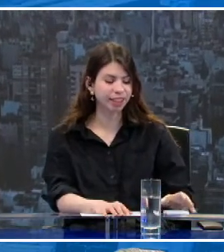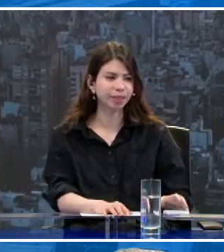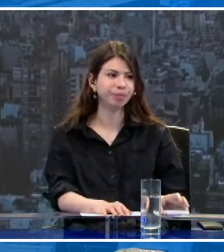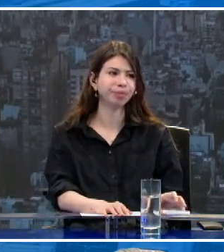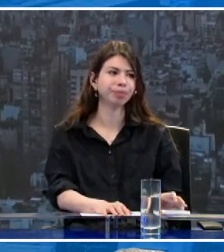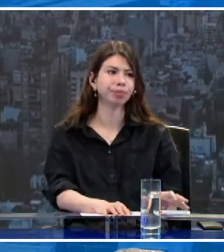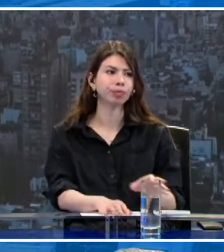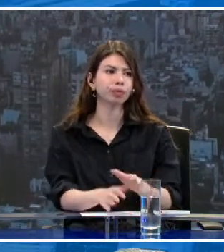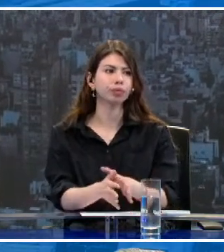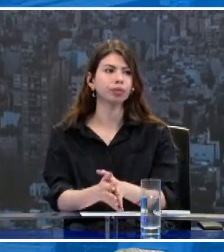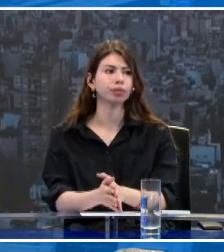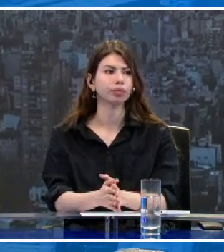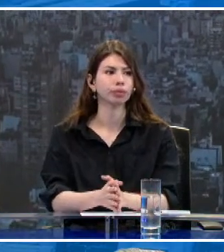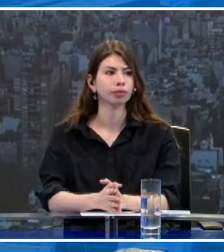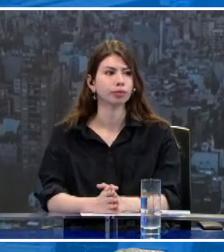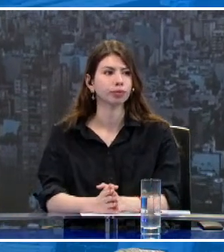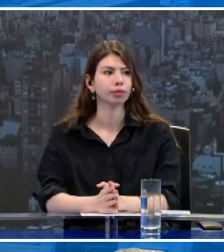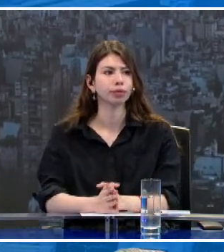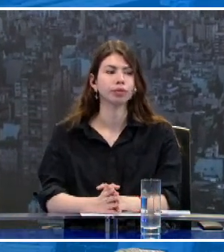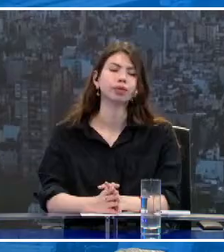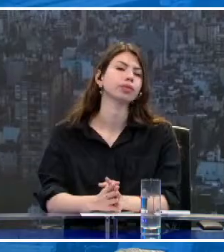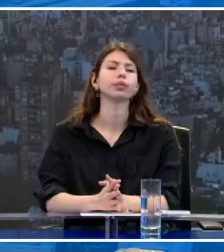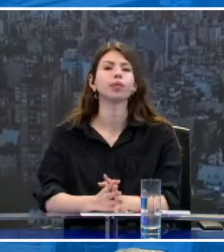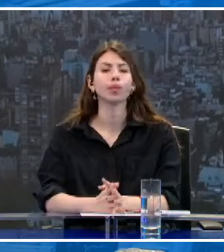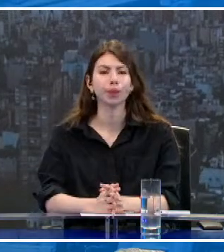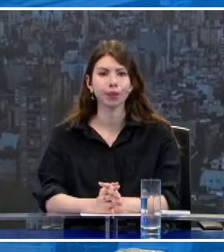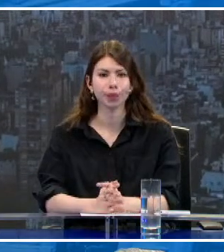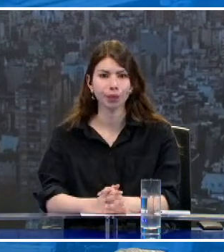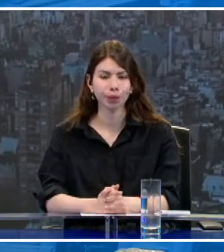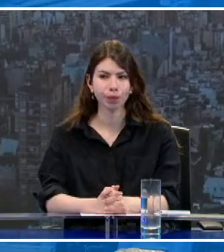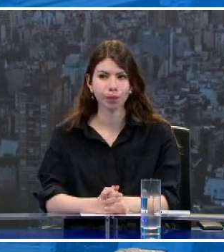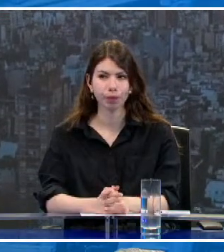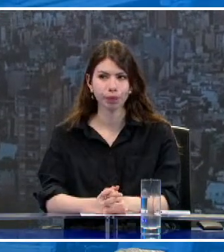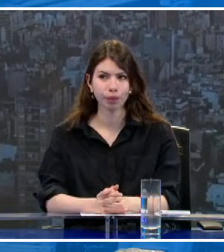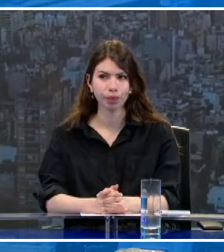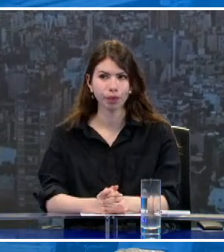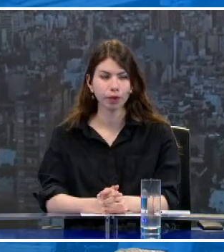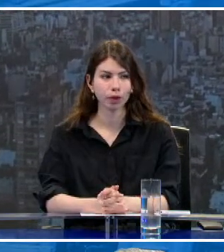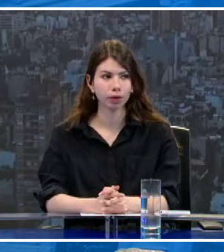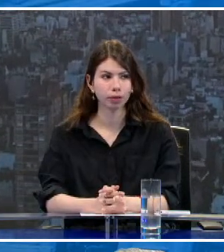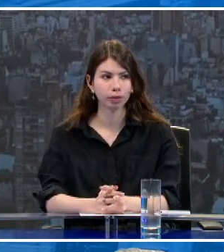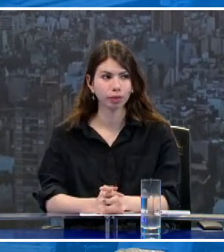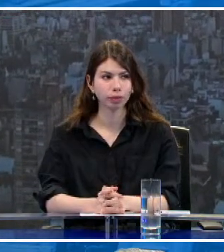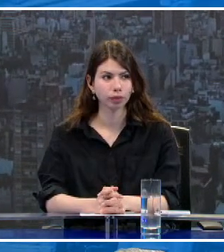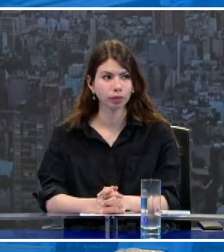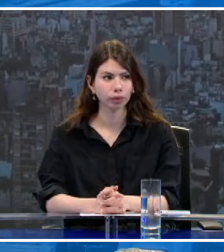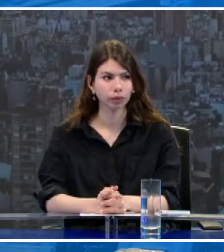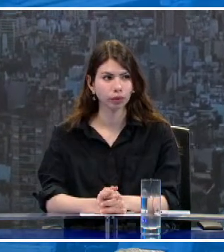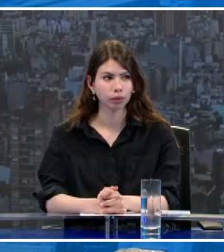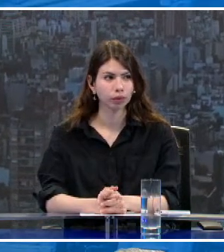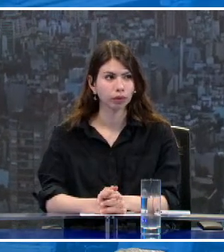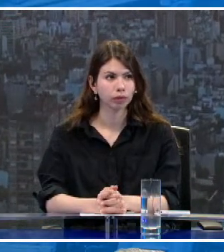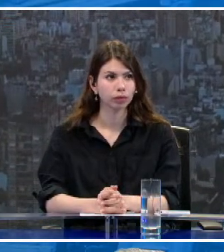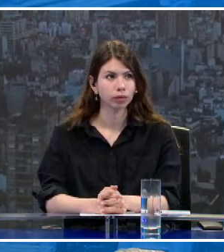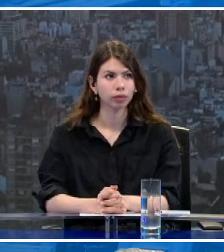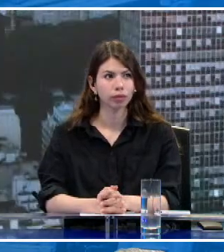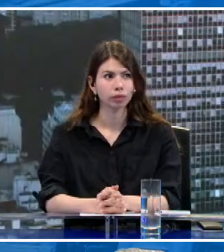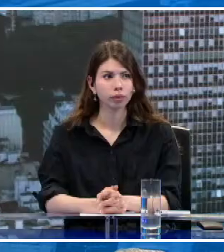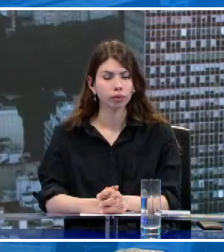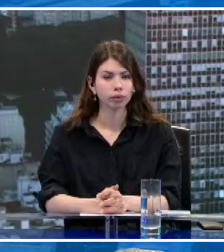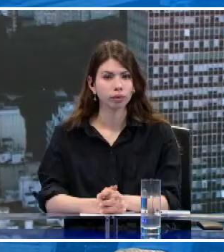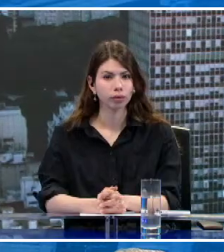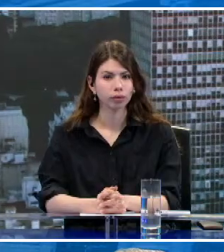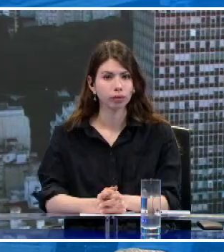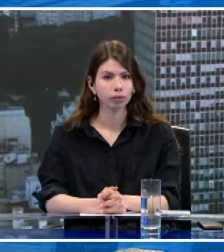ese rol lo cumple Francos, que no solo ahora se pone la camiseta y habla del tema de los audios. Cuando hay que